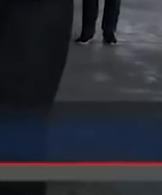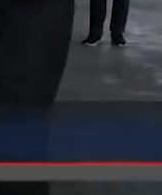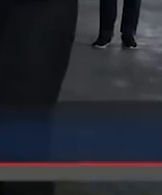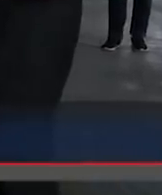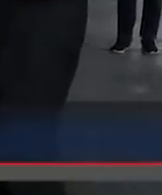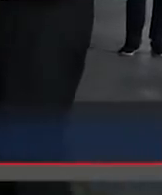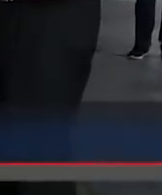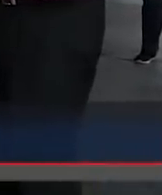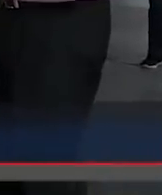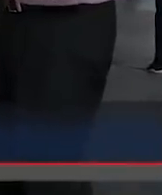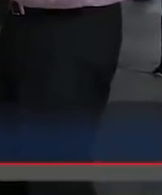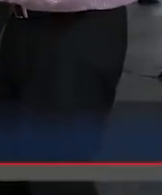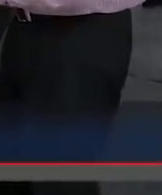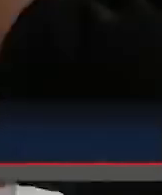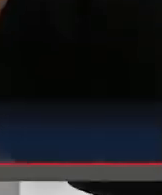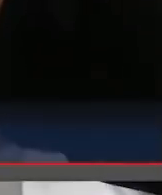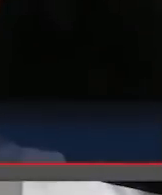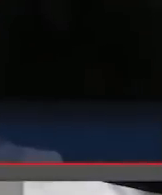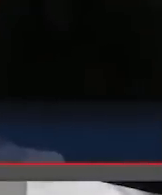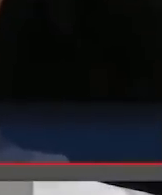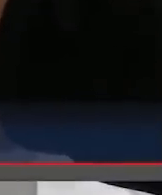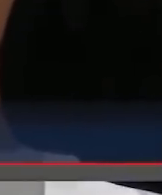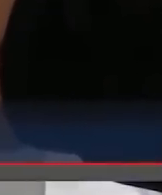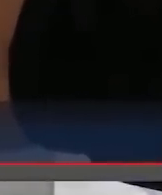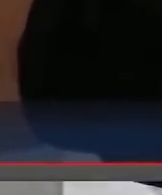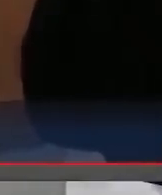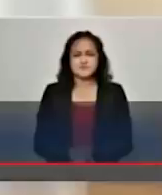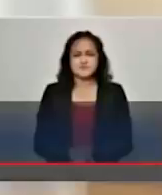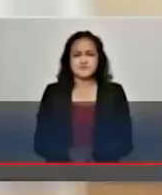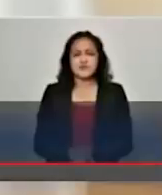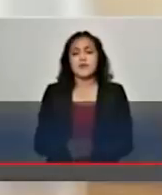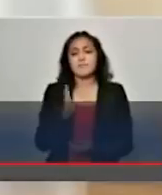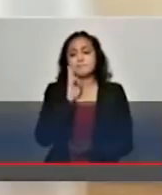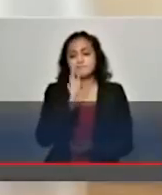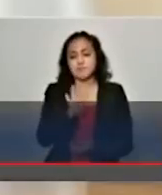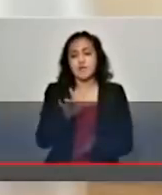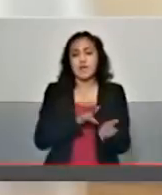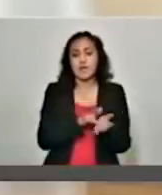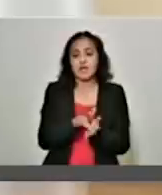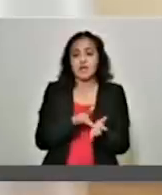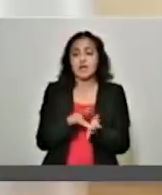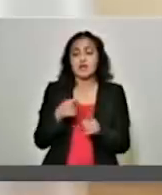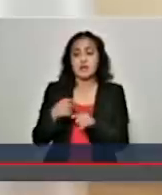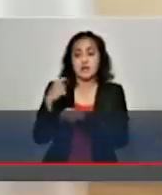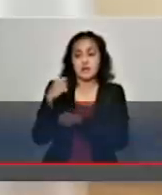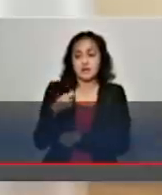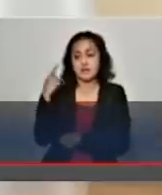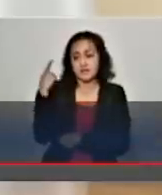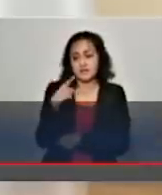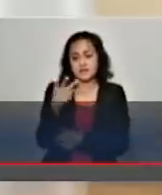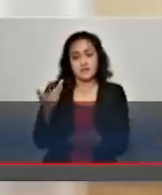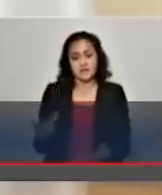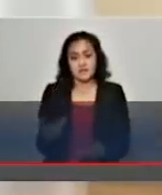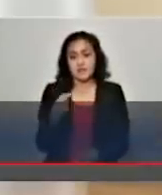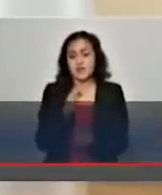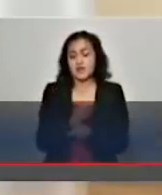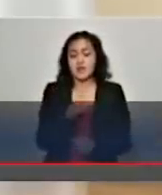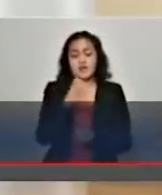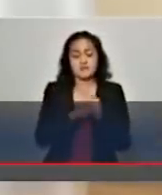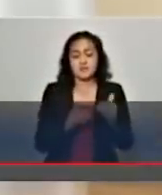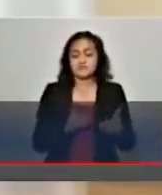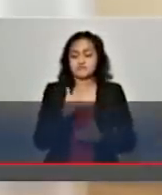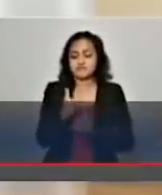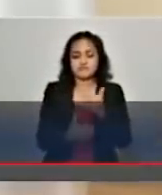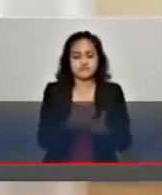por lo que refrendó su apoyo a las autoridades en esta materia no hay que apoyar a la autoridad electoral al terminar este